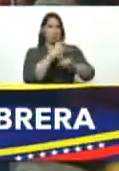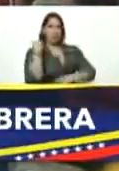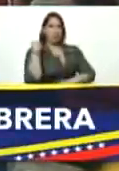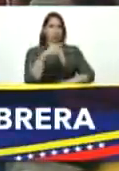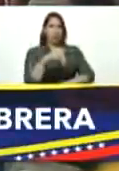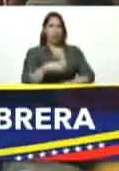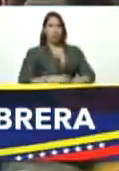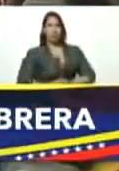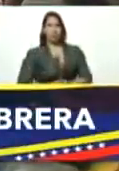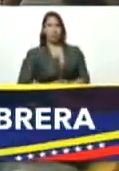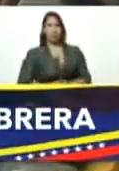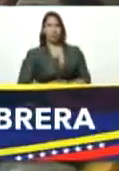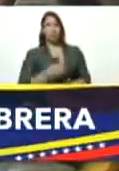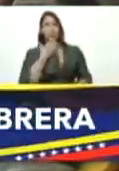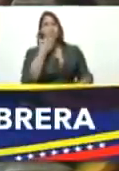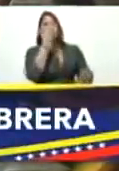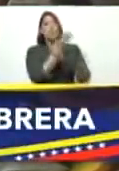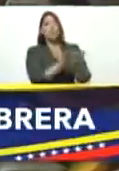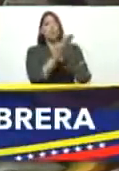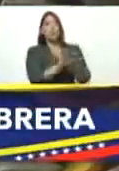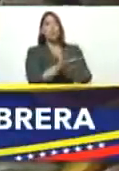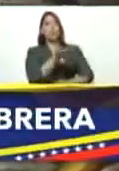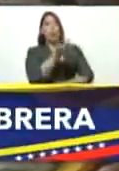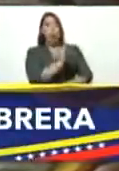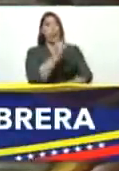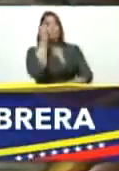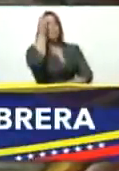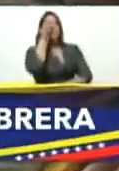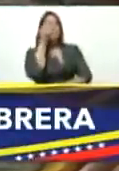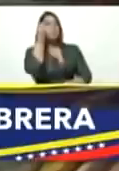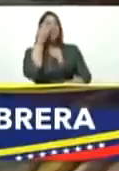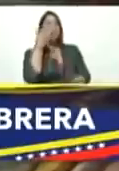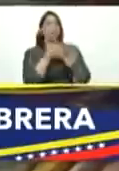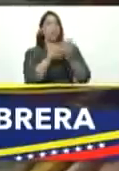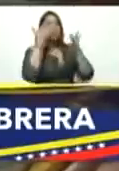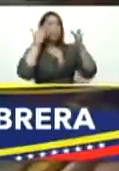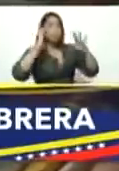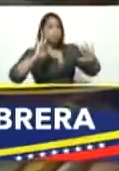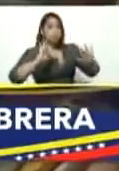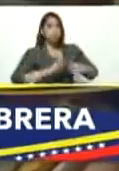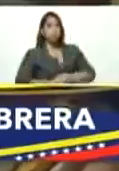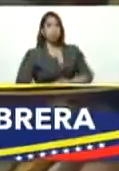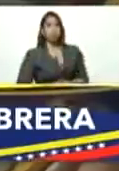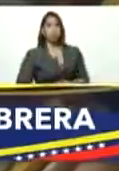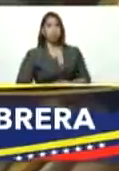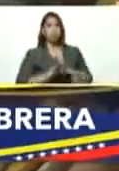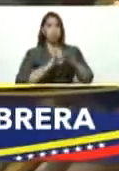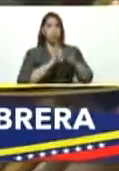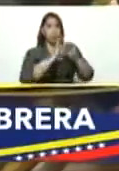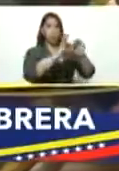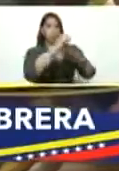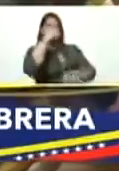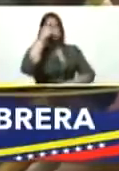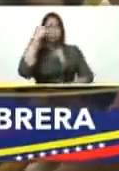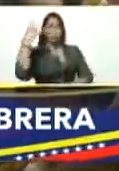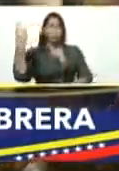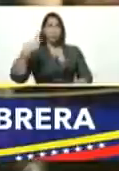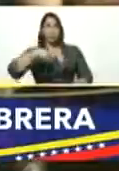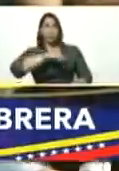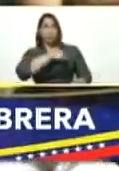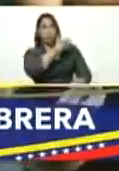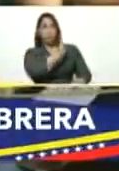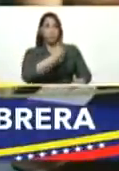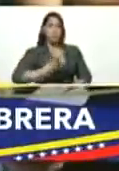y una propuesta que estamos manejando de la posibilidad de consolidar ese sueño de nuestro